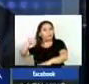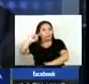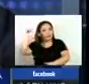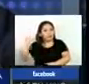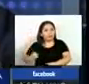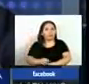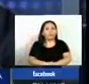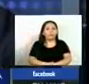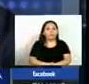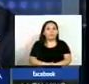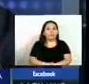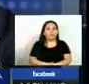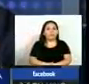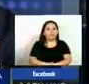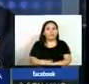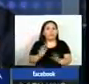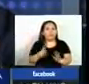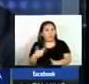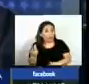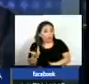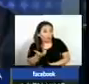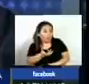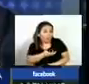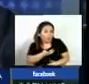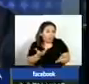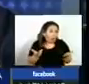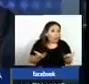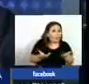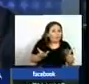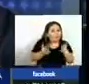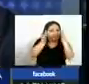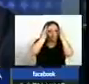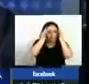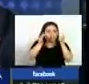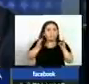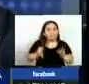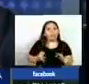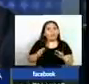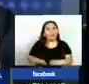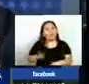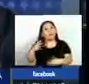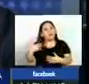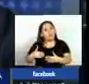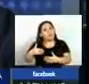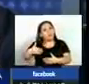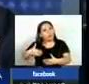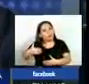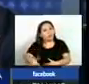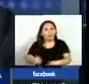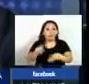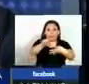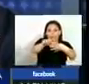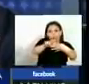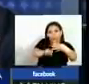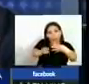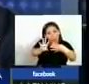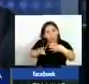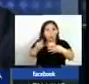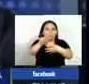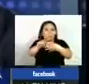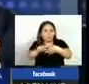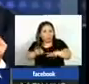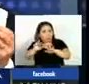todos hiciéramos una cosa todos decidiéramos que durante los próximos 4, 6 u 8 semanas usaremos